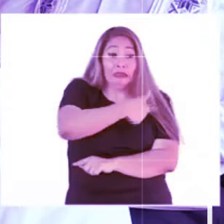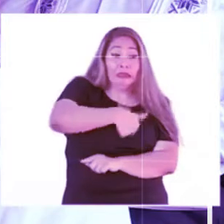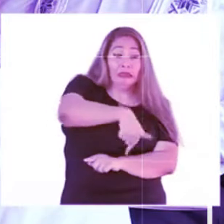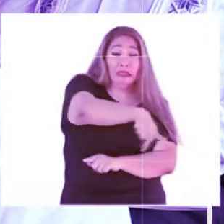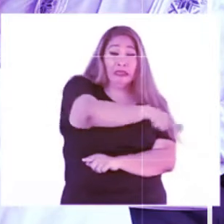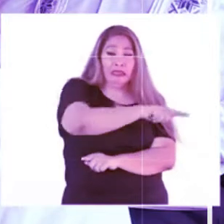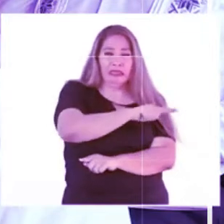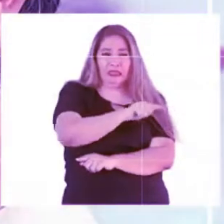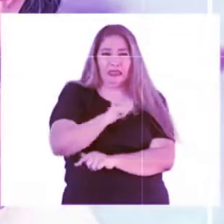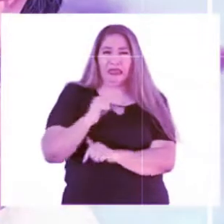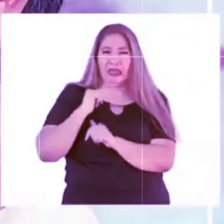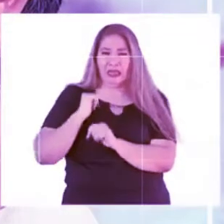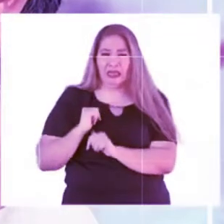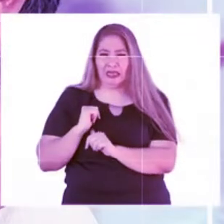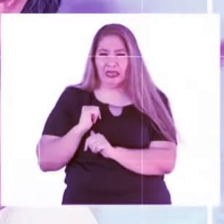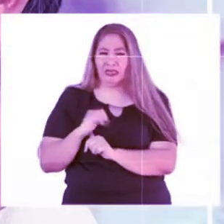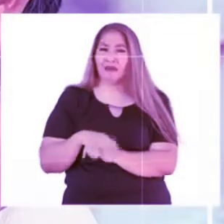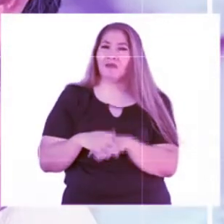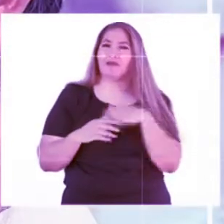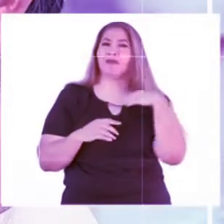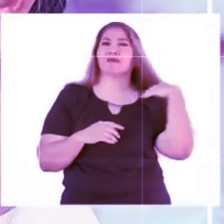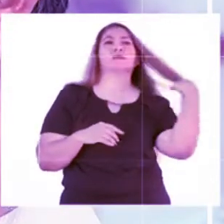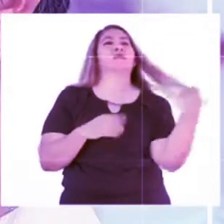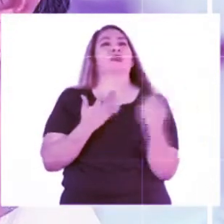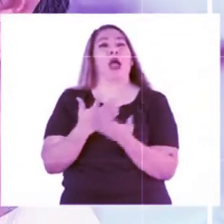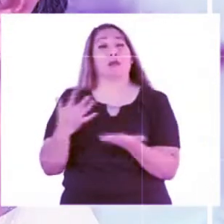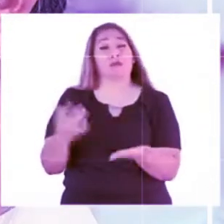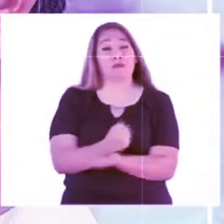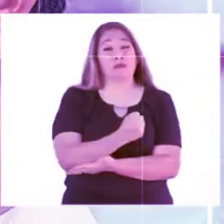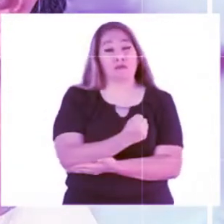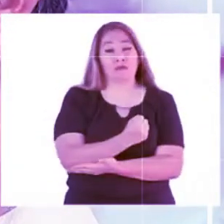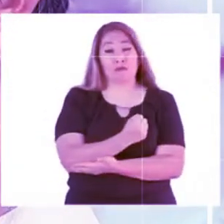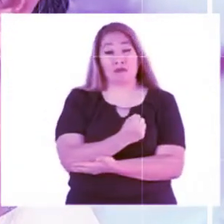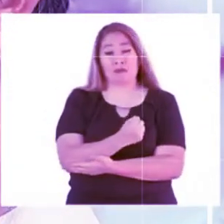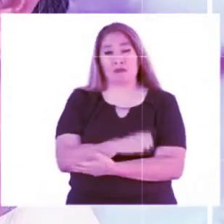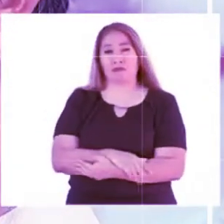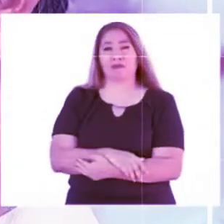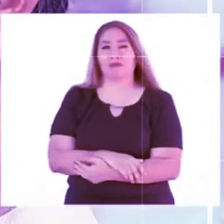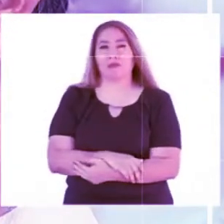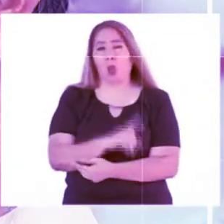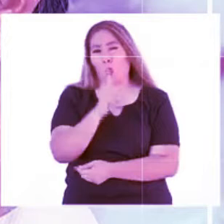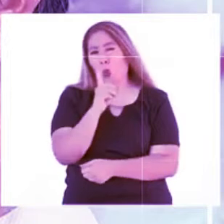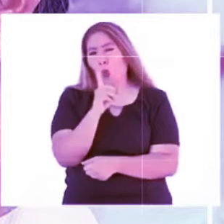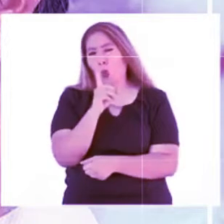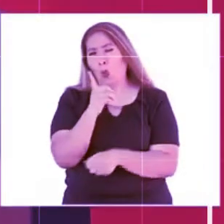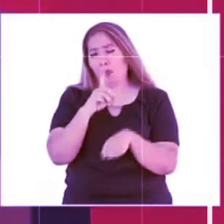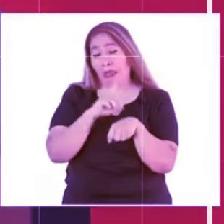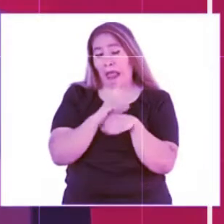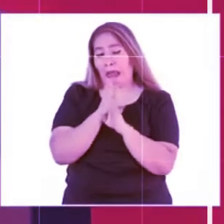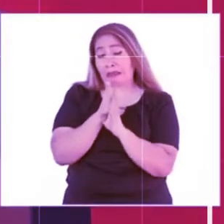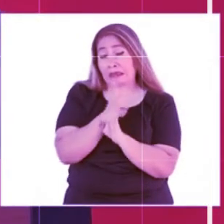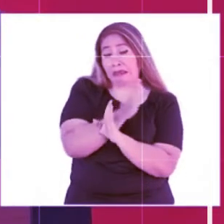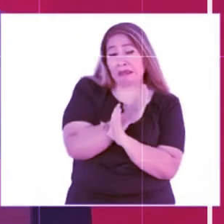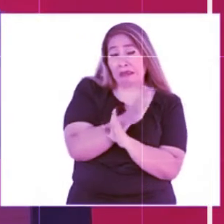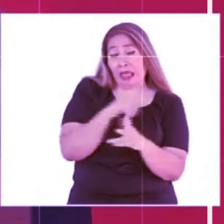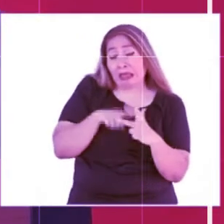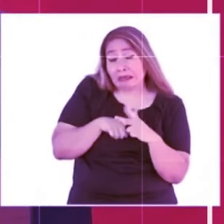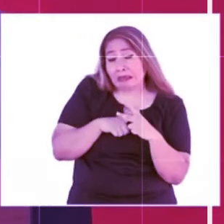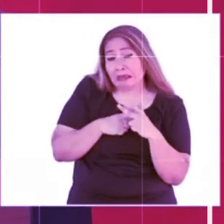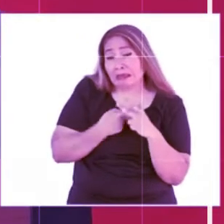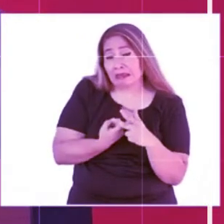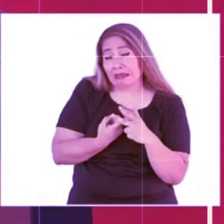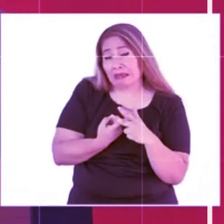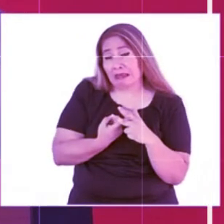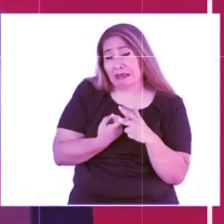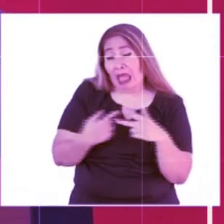correspondió la pírrica victoria. Un día antes del inicio de